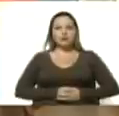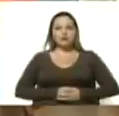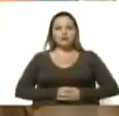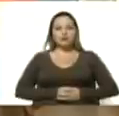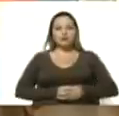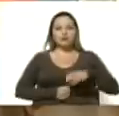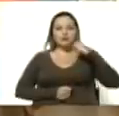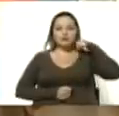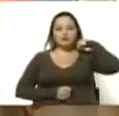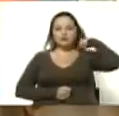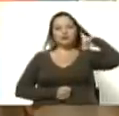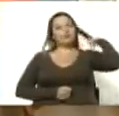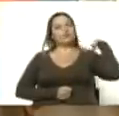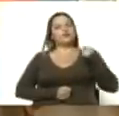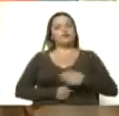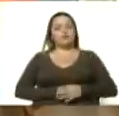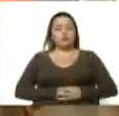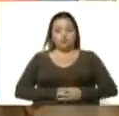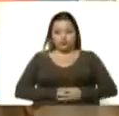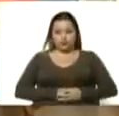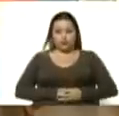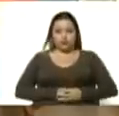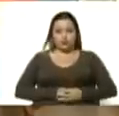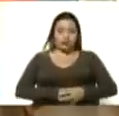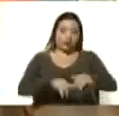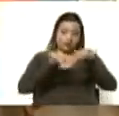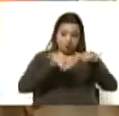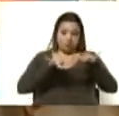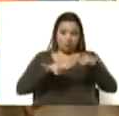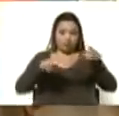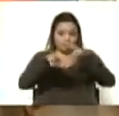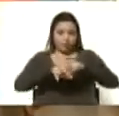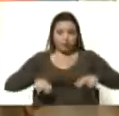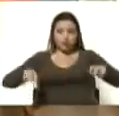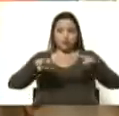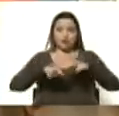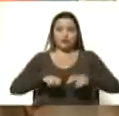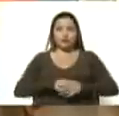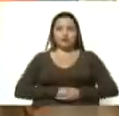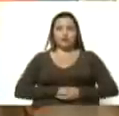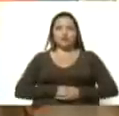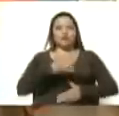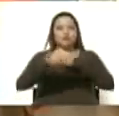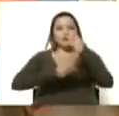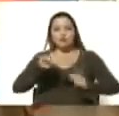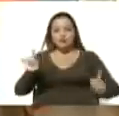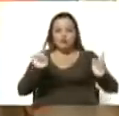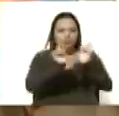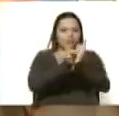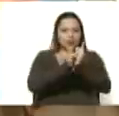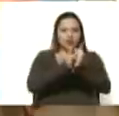hablando. Que obviamente dichas diligencias, para dar solamente una muy brevísima